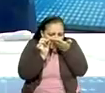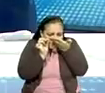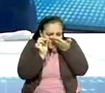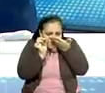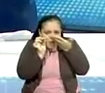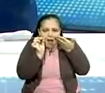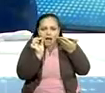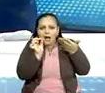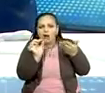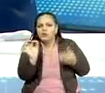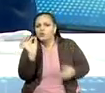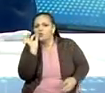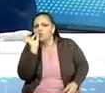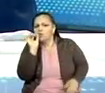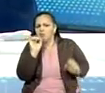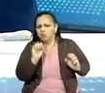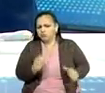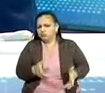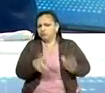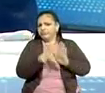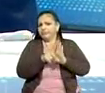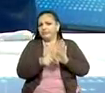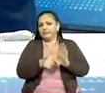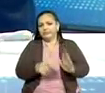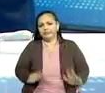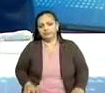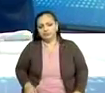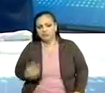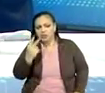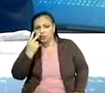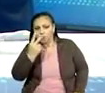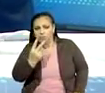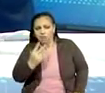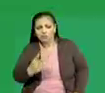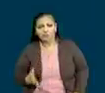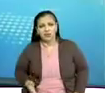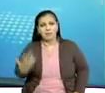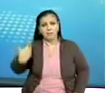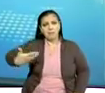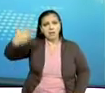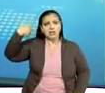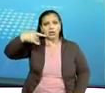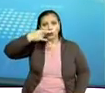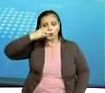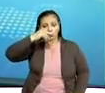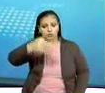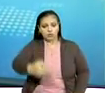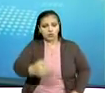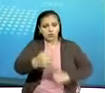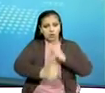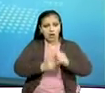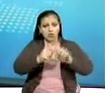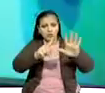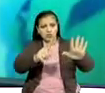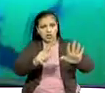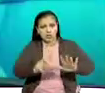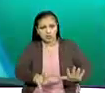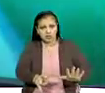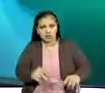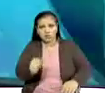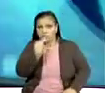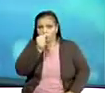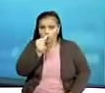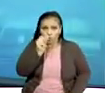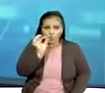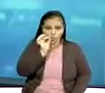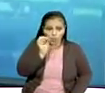visto alguna vez, antes veías algún niño fumando a los 6, 7 años, fumando droga, o vendiendo,